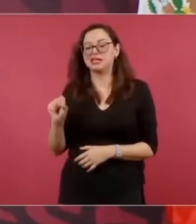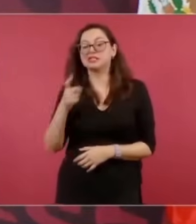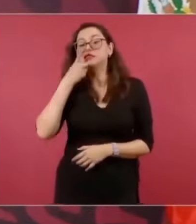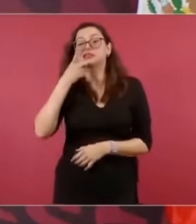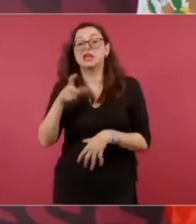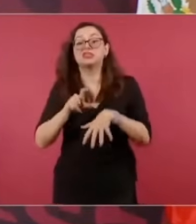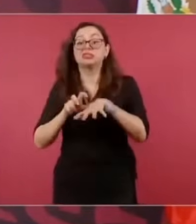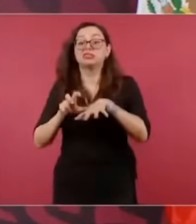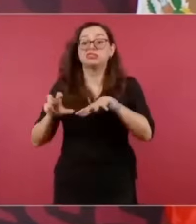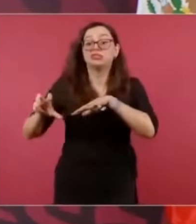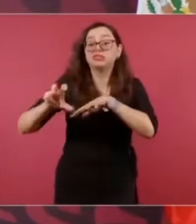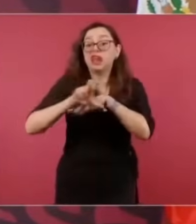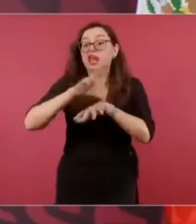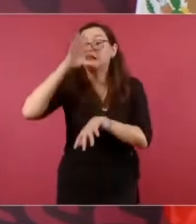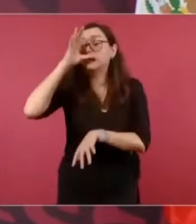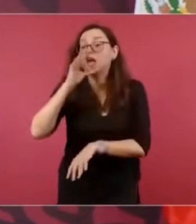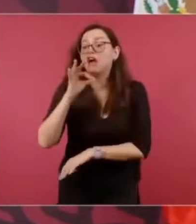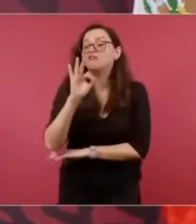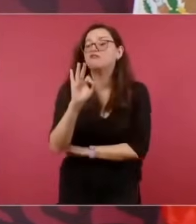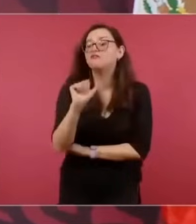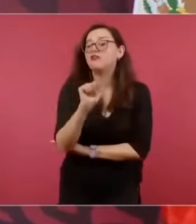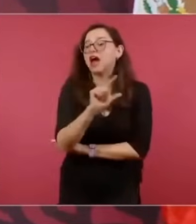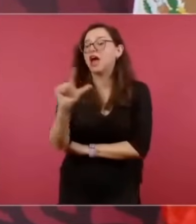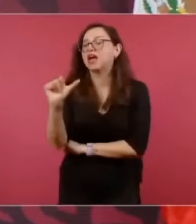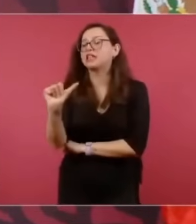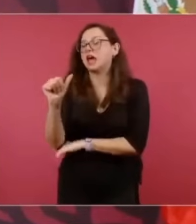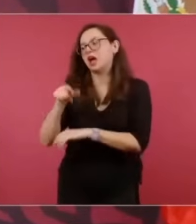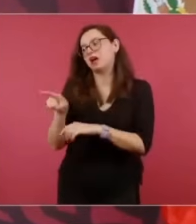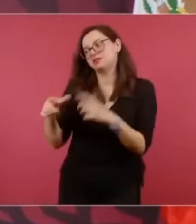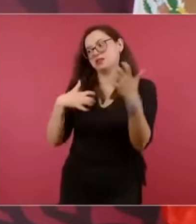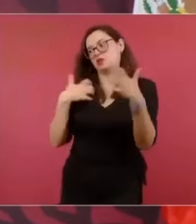hablemos de los internacionalistas. Greenpeace,